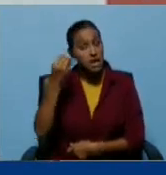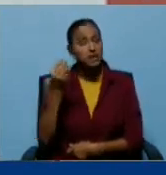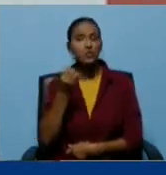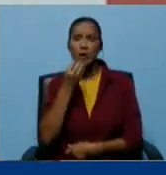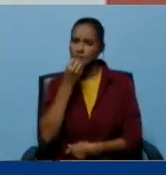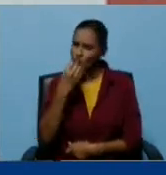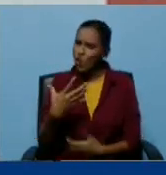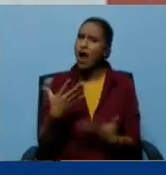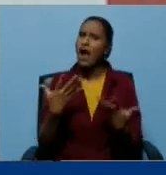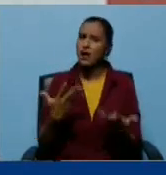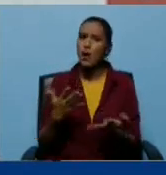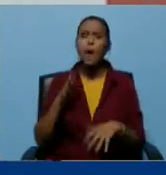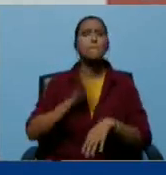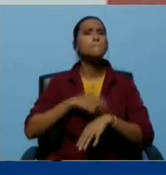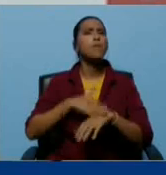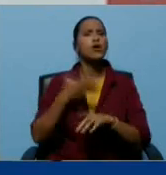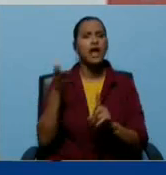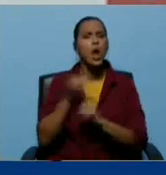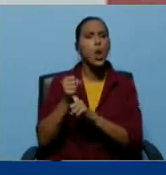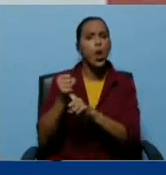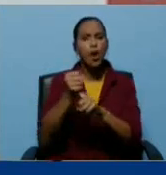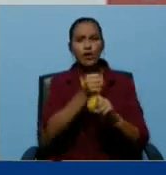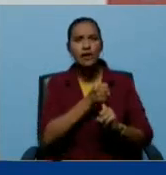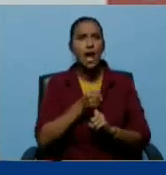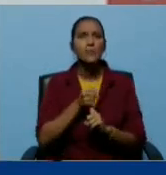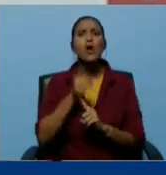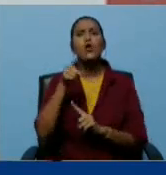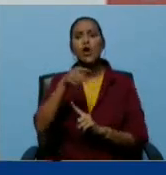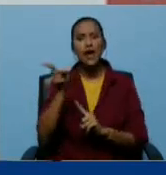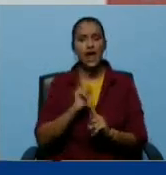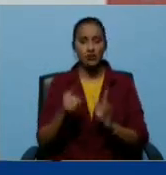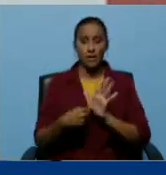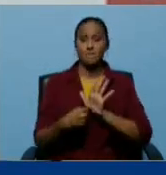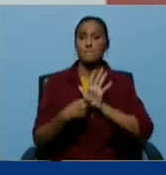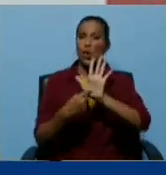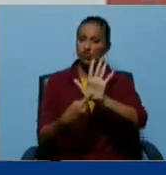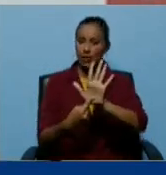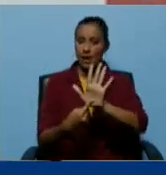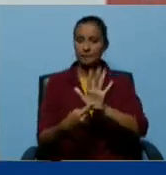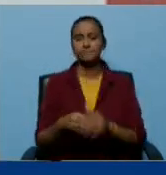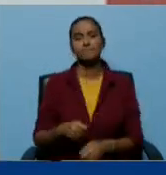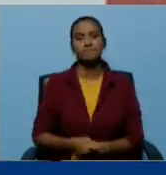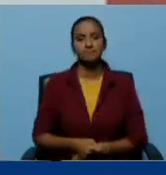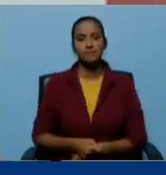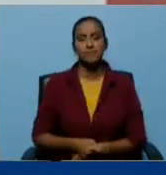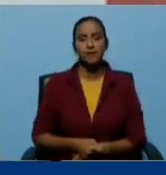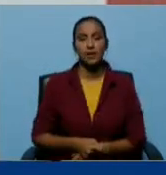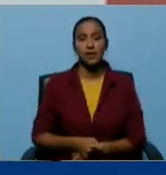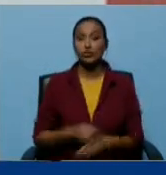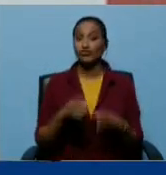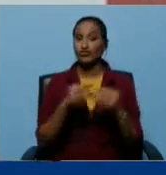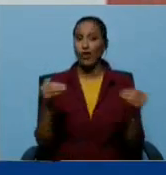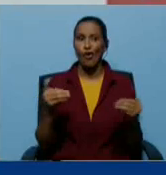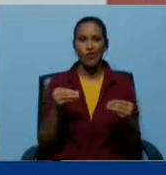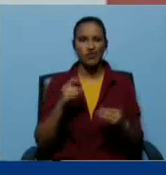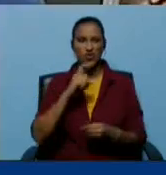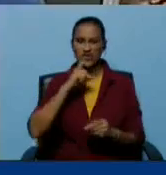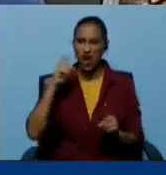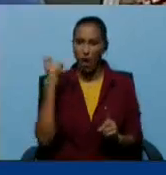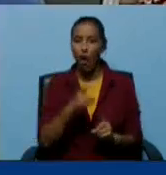porque logramos que ellos sacaran lo que tenían a nivel del odio y de las